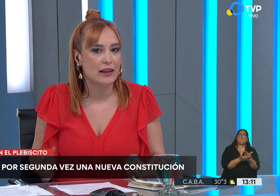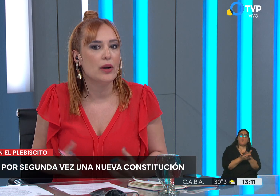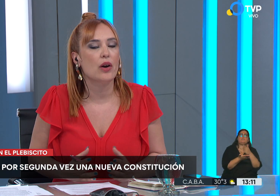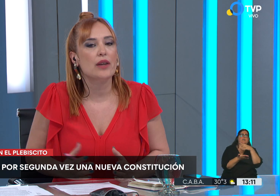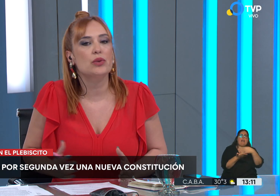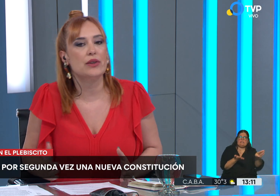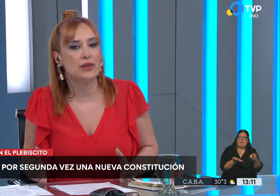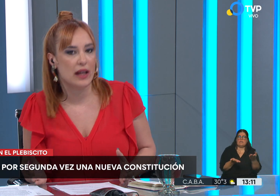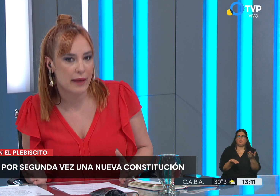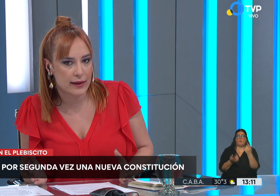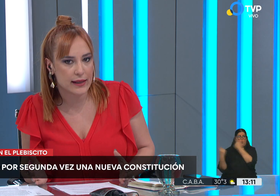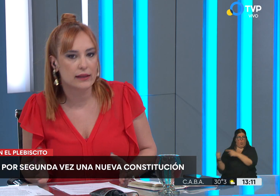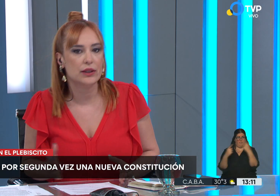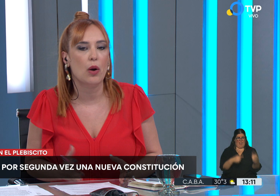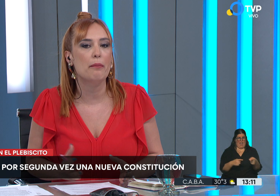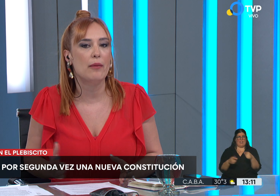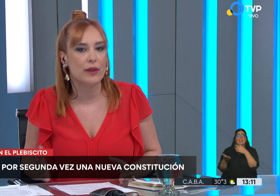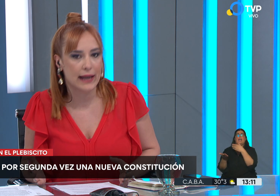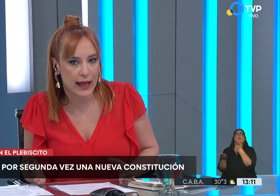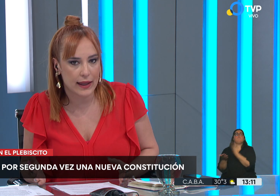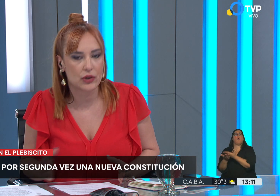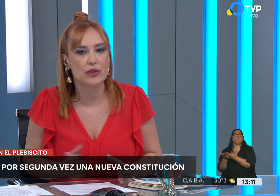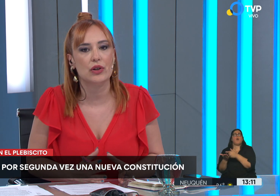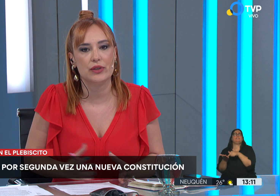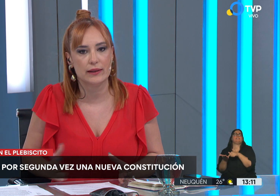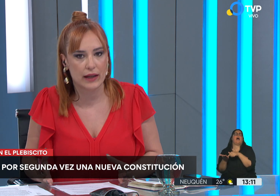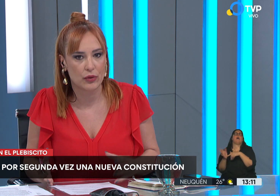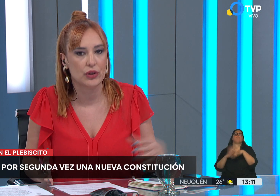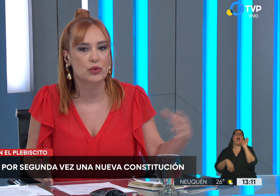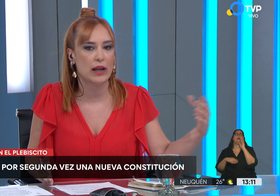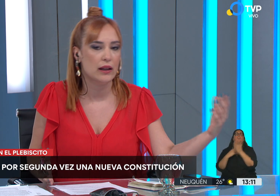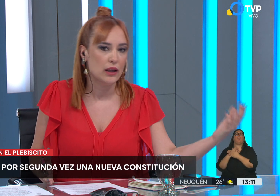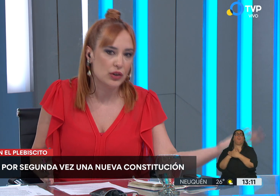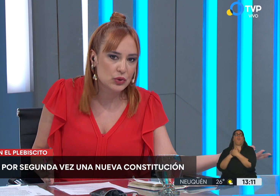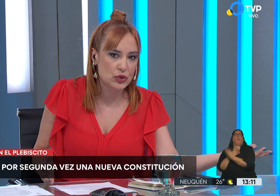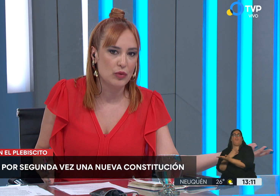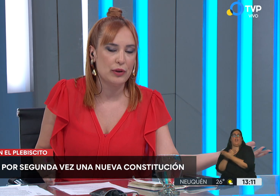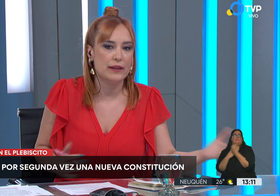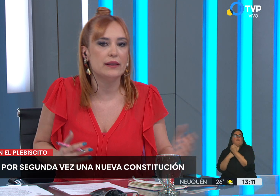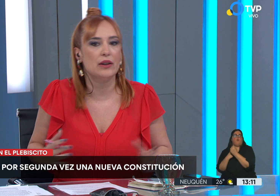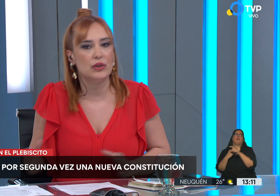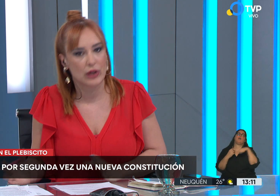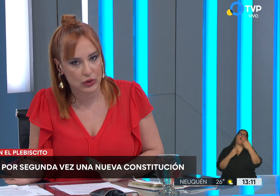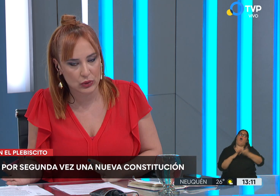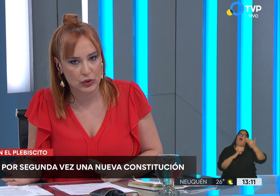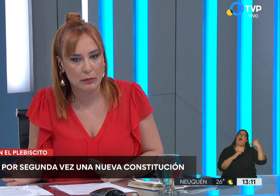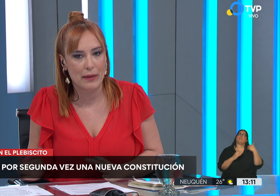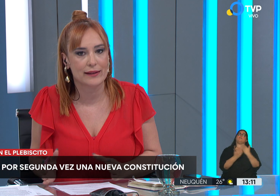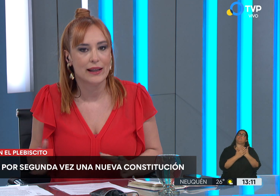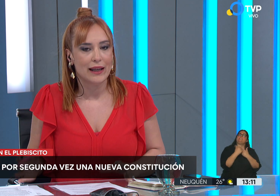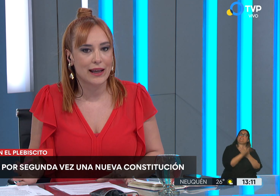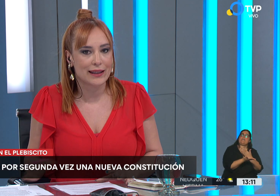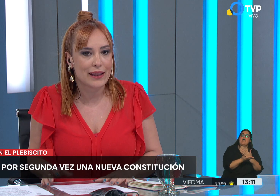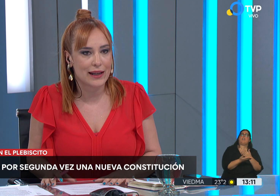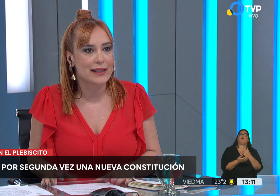idea diferente, esta, bueno, sí. es una sociedad más de centro, más moderada, no quiso los extremos, no quiso una constitución muy progresista, no quiso una constitución